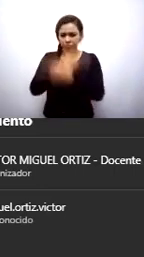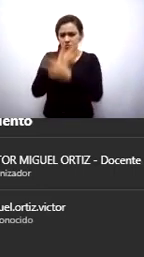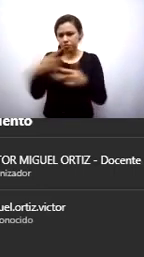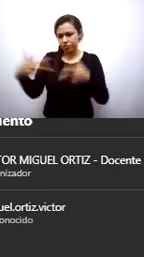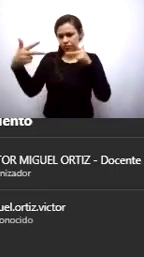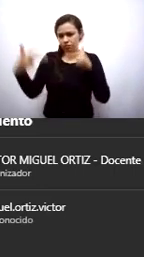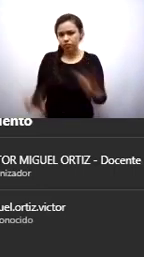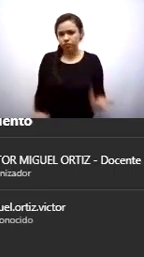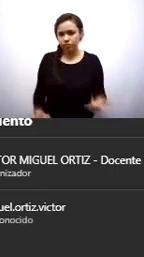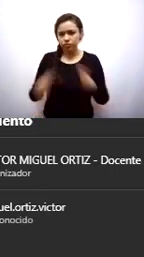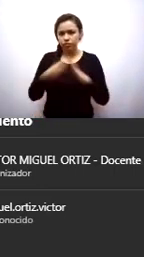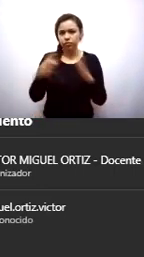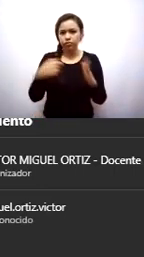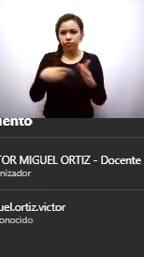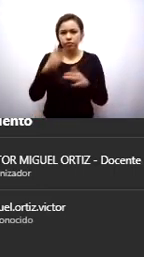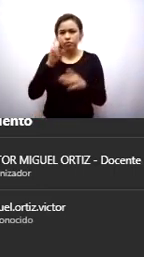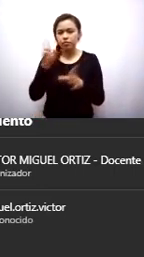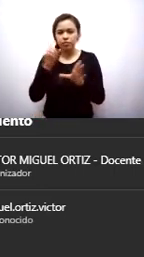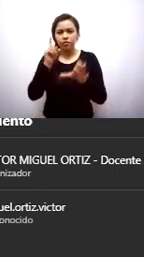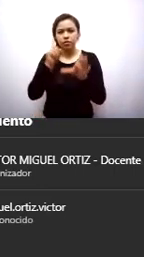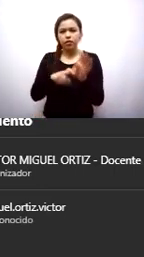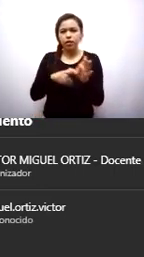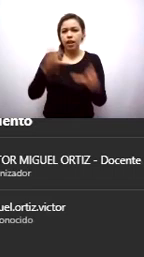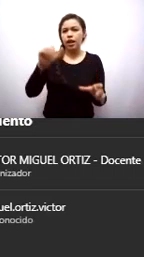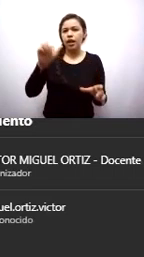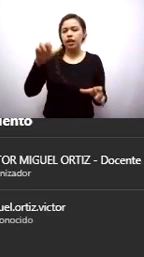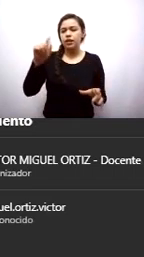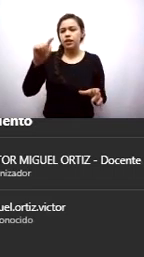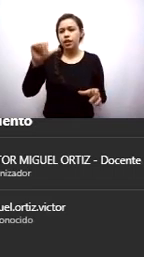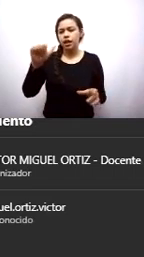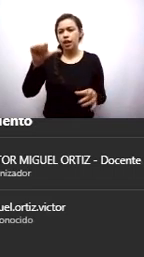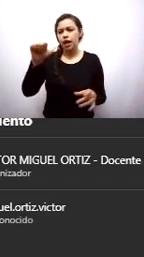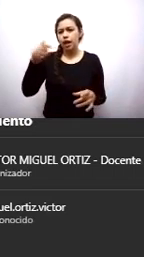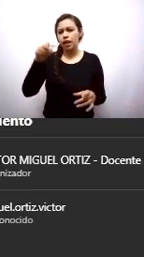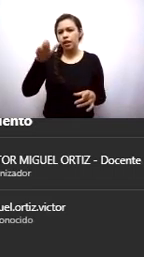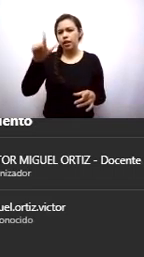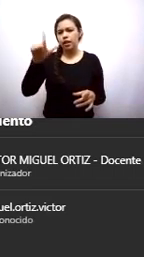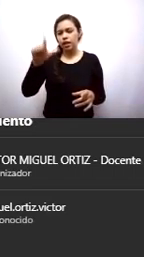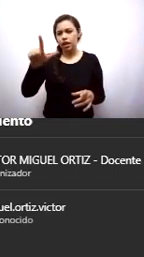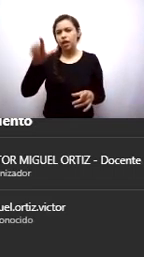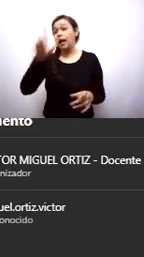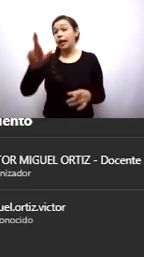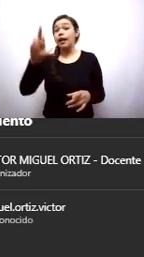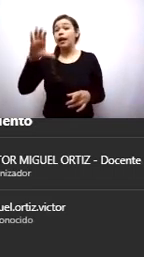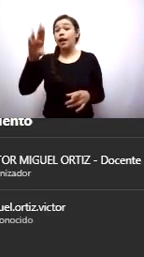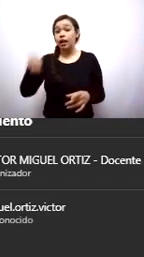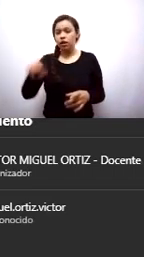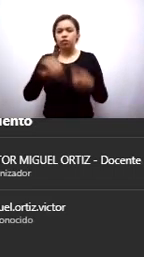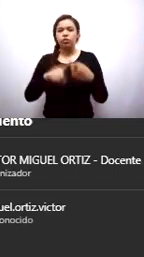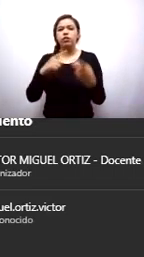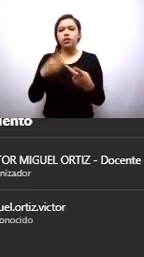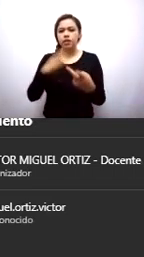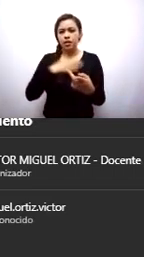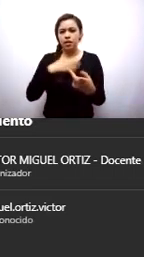vemos que está ingresando Cristian Aguilar Cano. Y bueno, esta es mi interfaz de